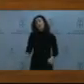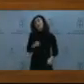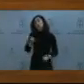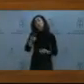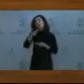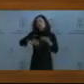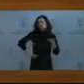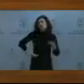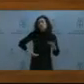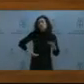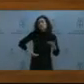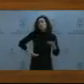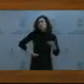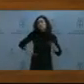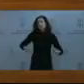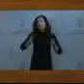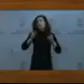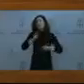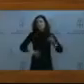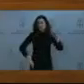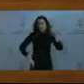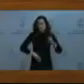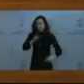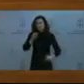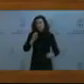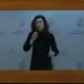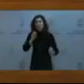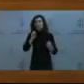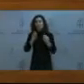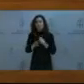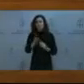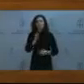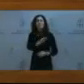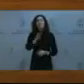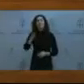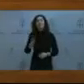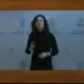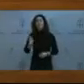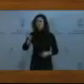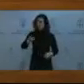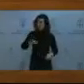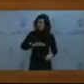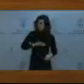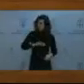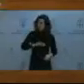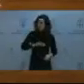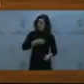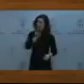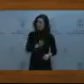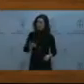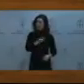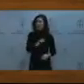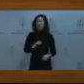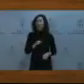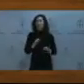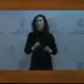insta a los municipios y regiones a construir vivienda para abaratar los alquileres, y se quedan tan anchos, a la vez